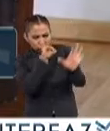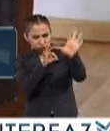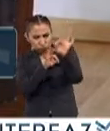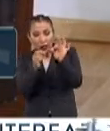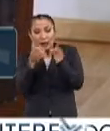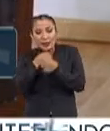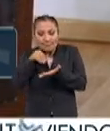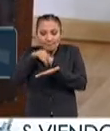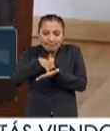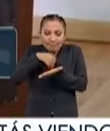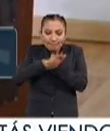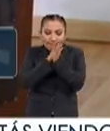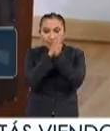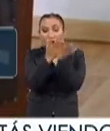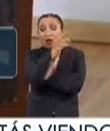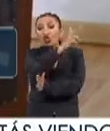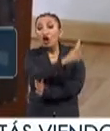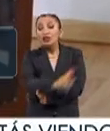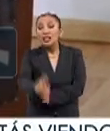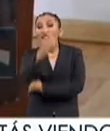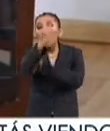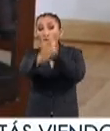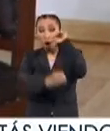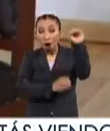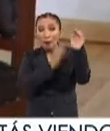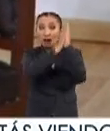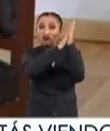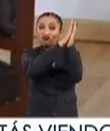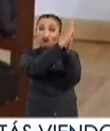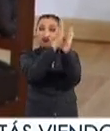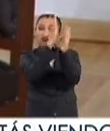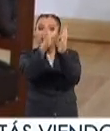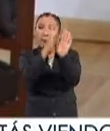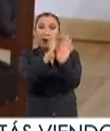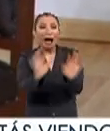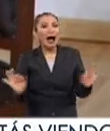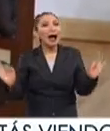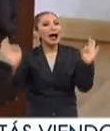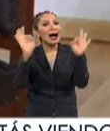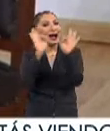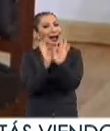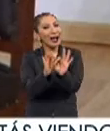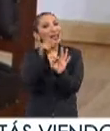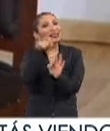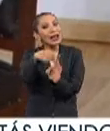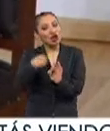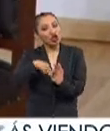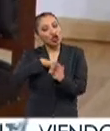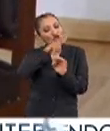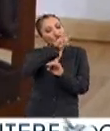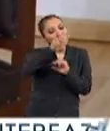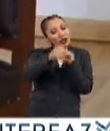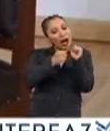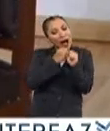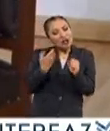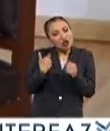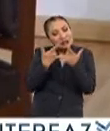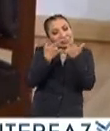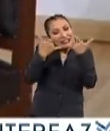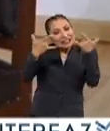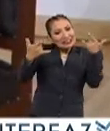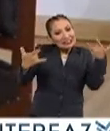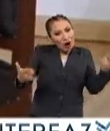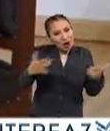y publicando las 200 obras más importantes de nuestros 200 años